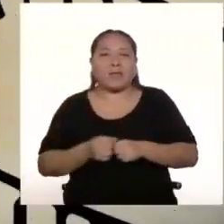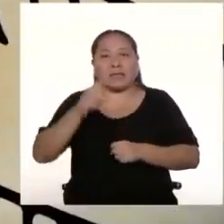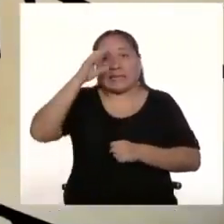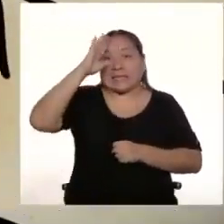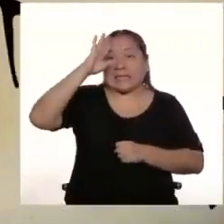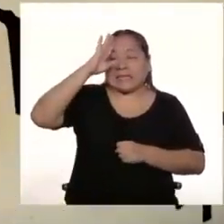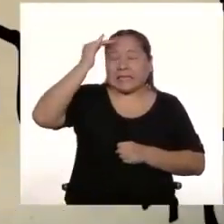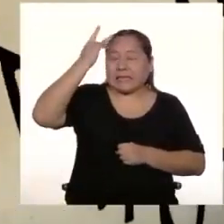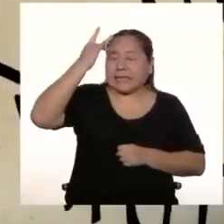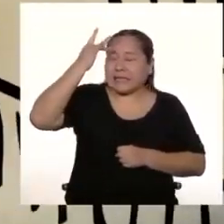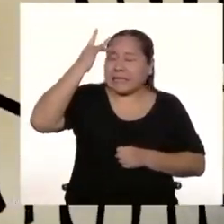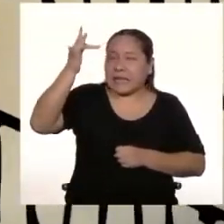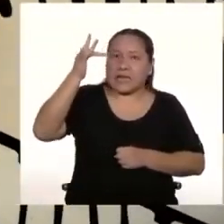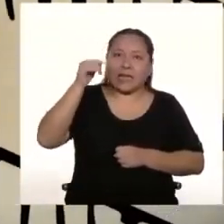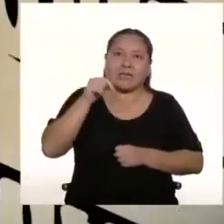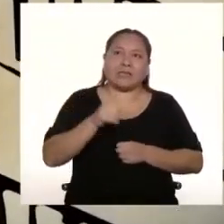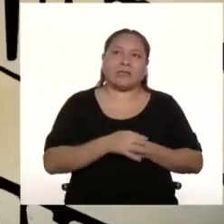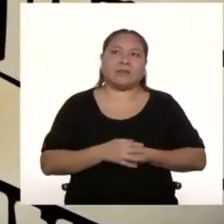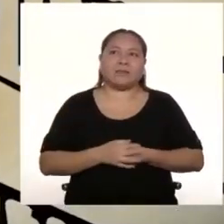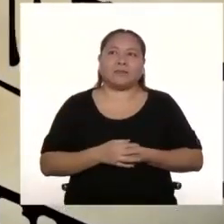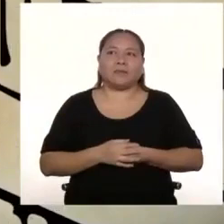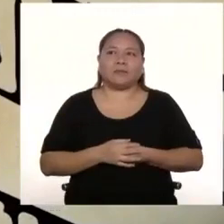ingenio.